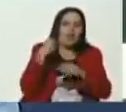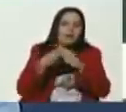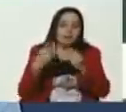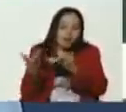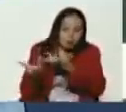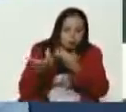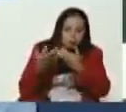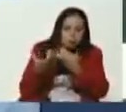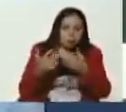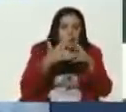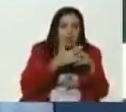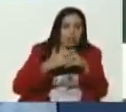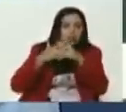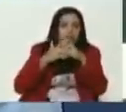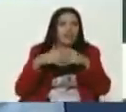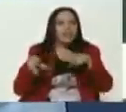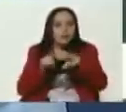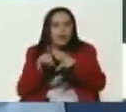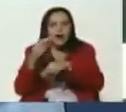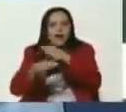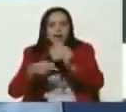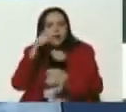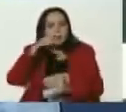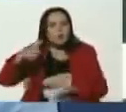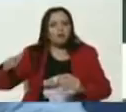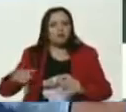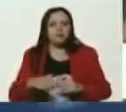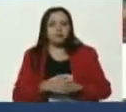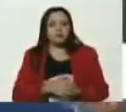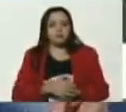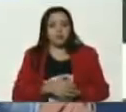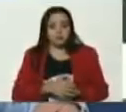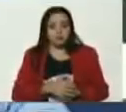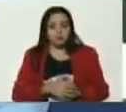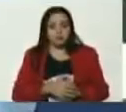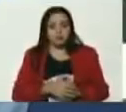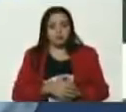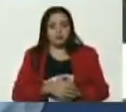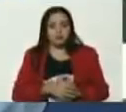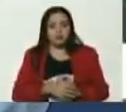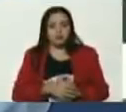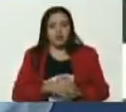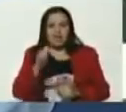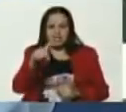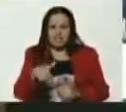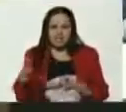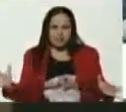Así harían con nuestros pueblos. Por eso cuando aquí nos reunimos